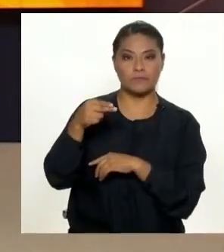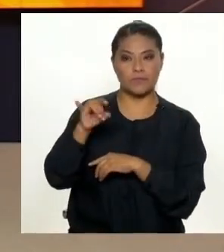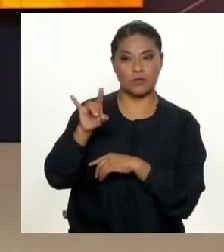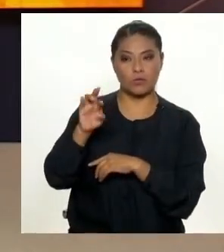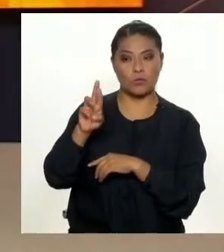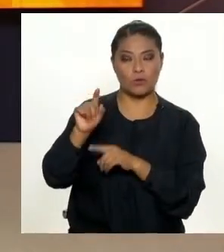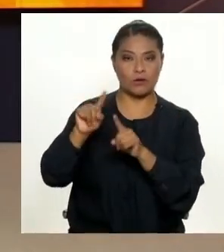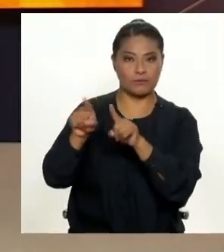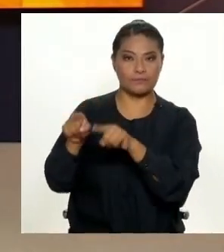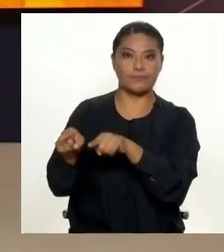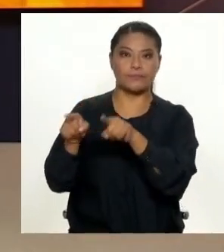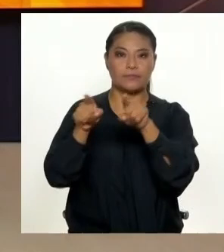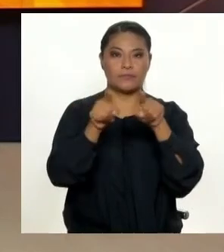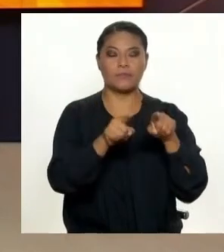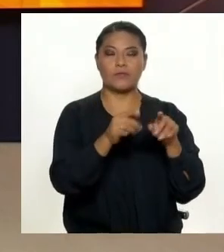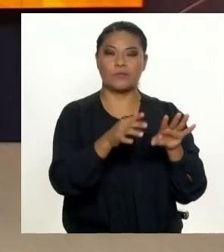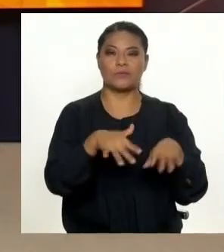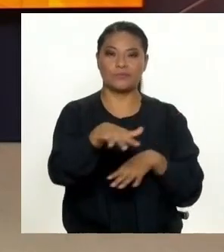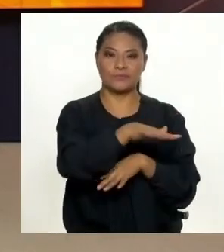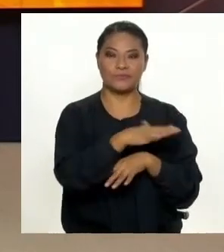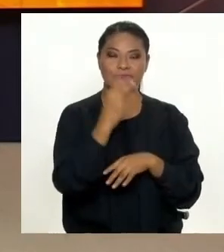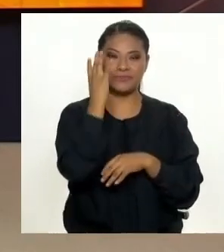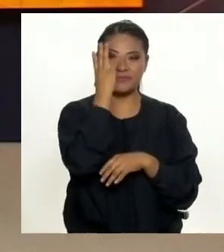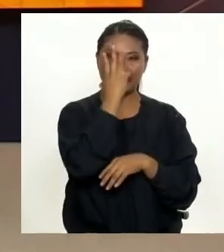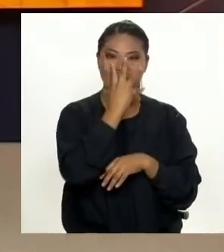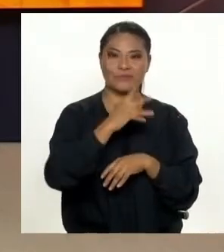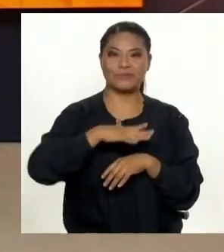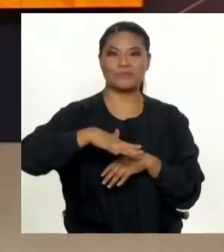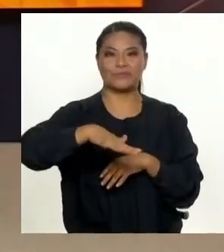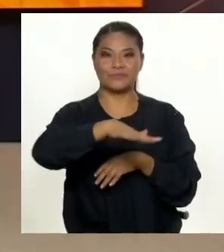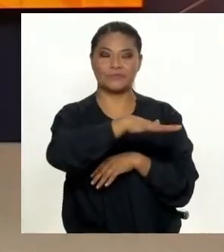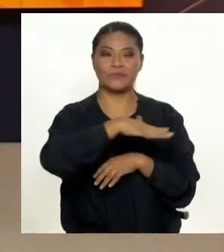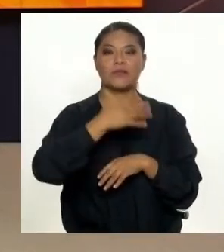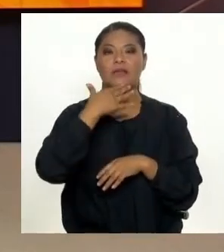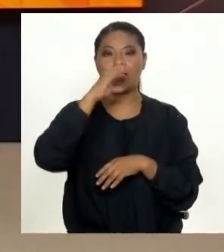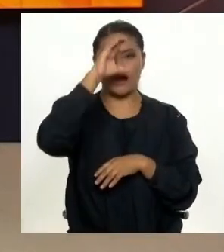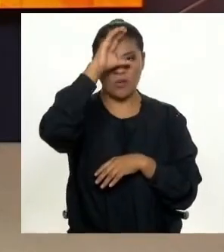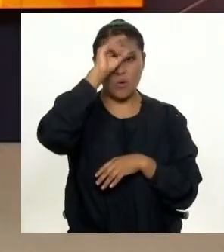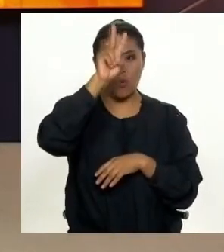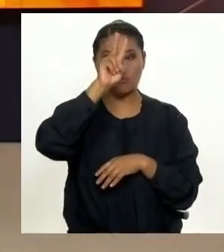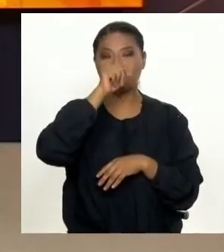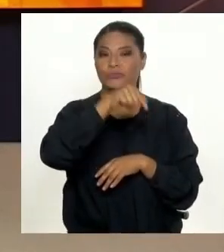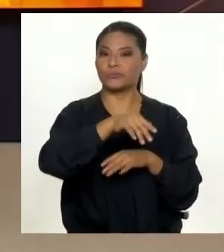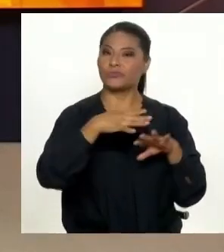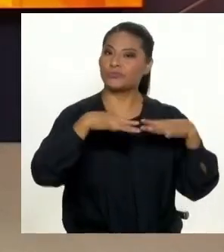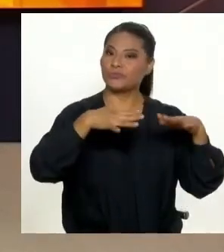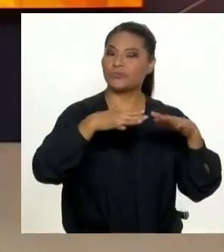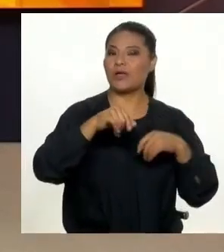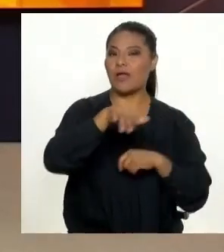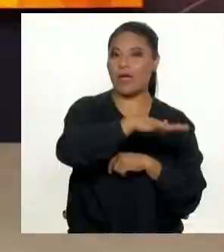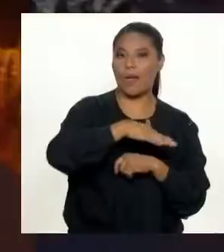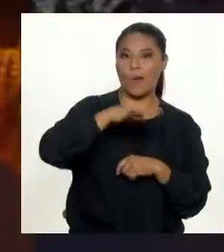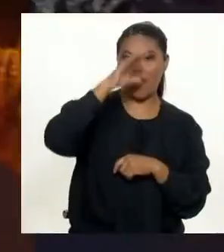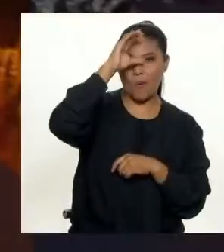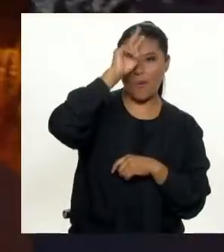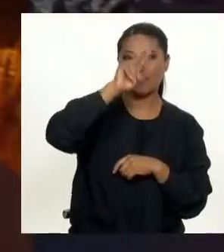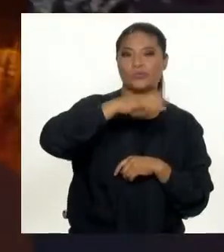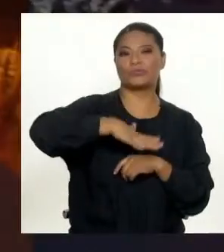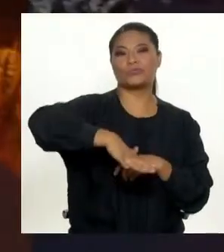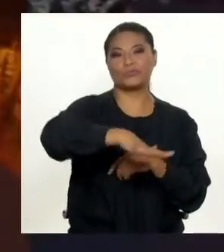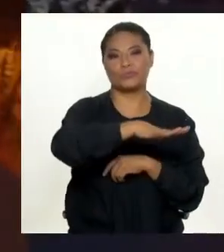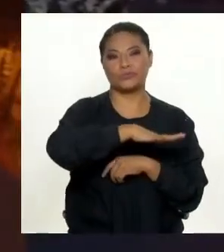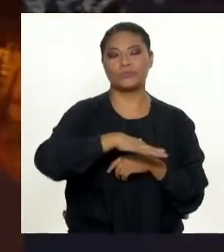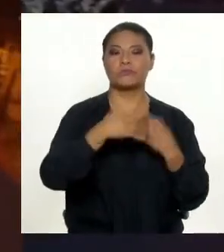ir a un lugar hermoso y este es Cusco. Estamos hablando de la ciudad imperial, donde ya se encuentra, así es,